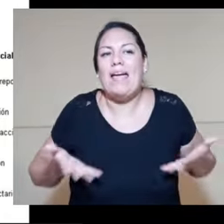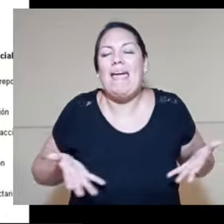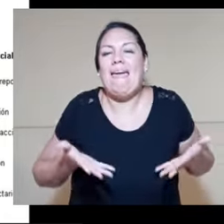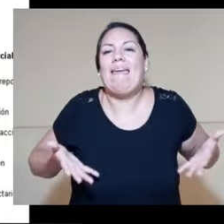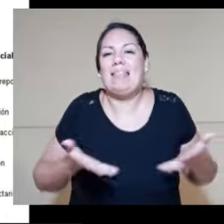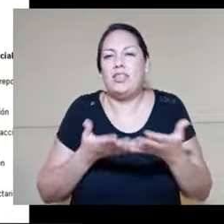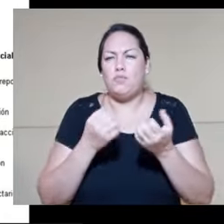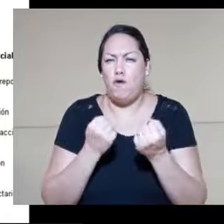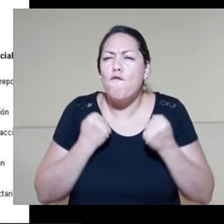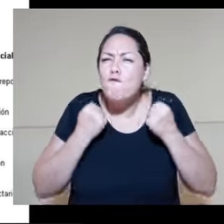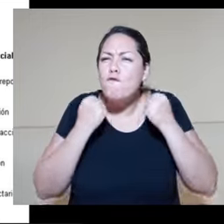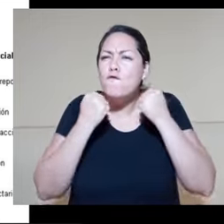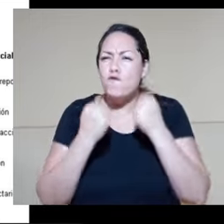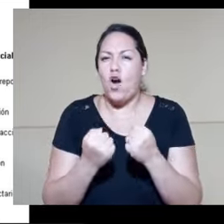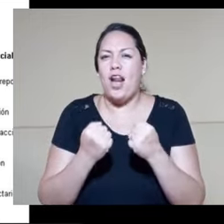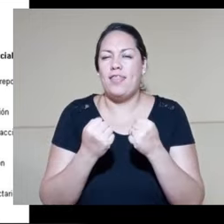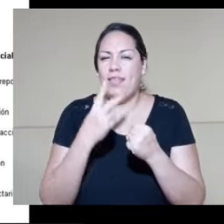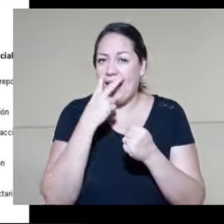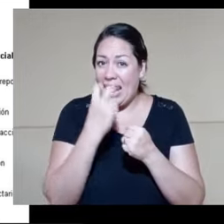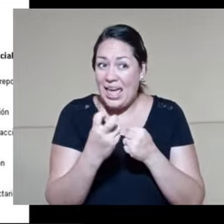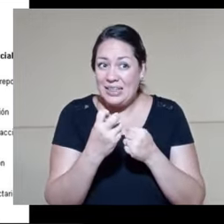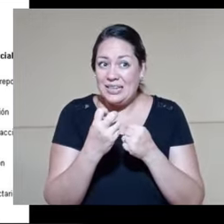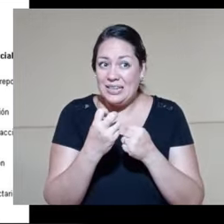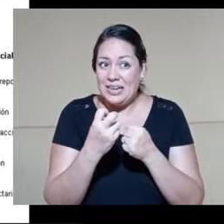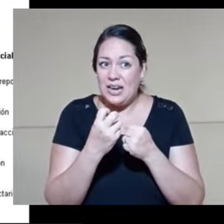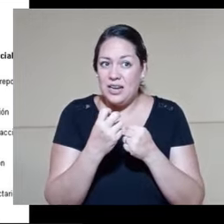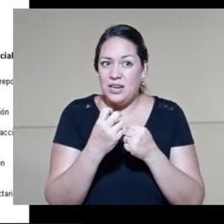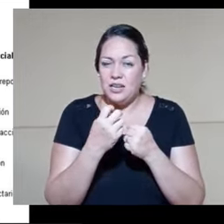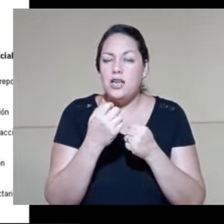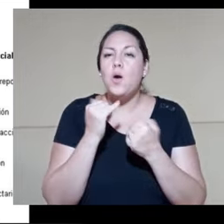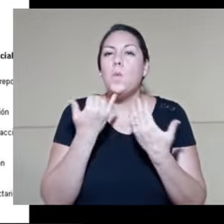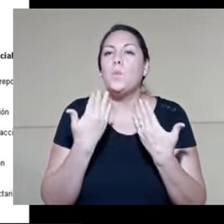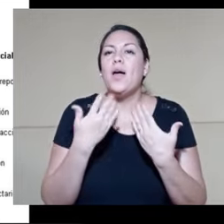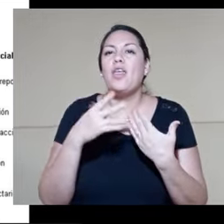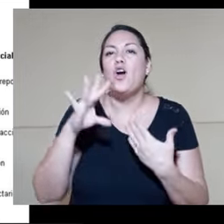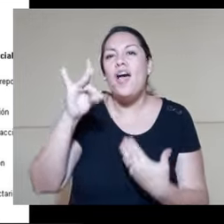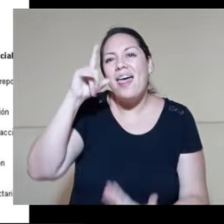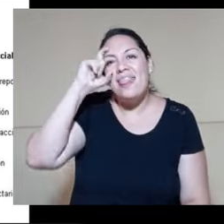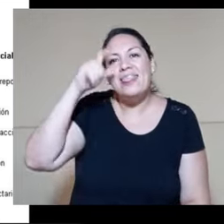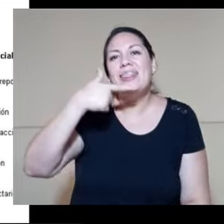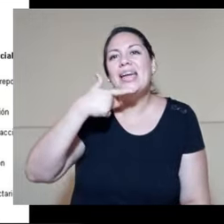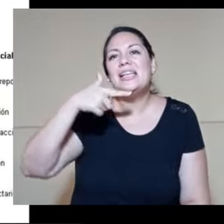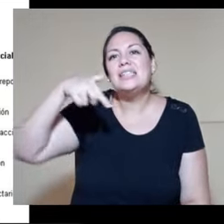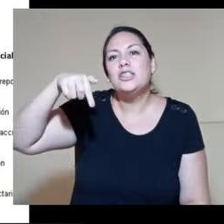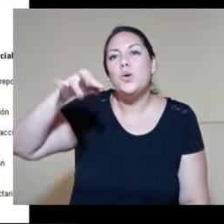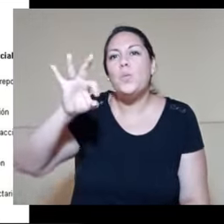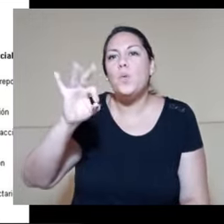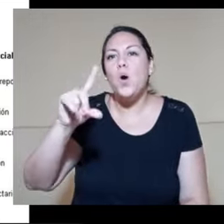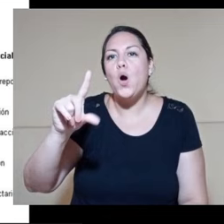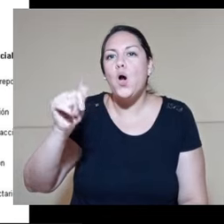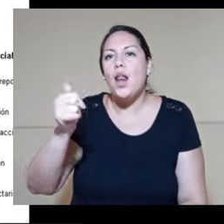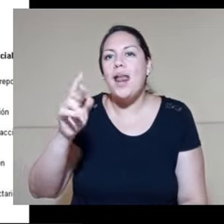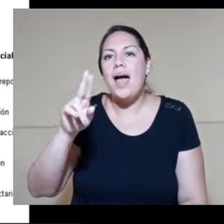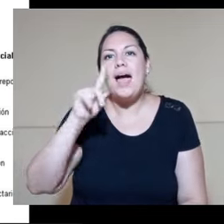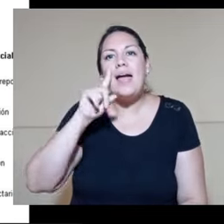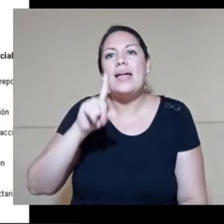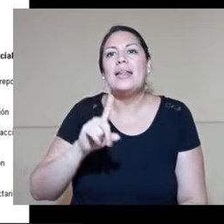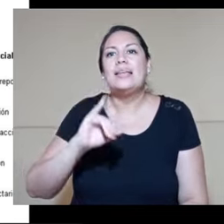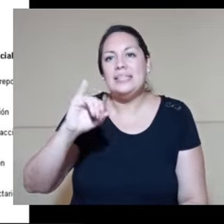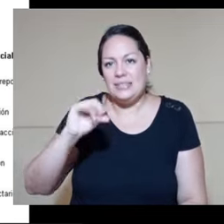si aplico un estímulo muy intenso a la célula, una descarga, por ejemplo, eléctrica muy intensa, sí la puedo